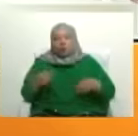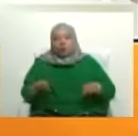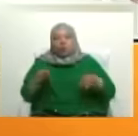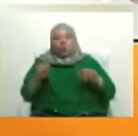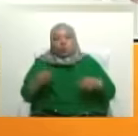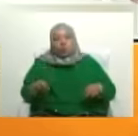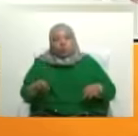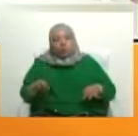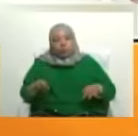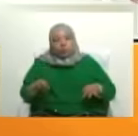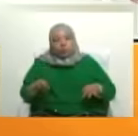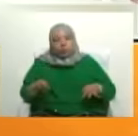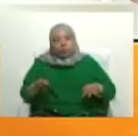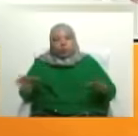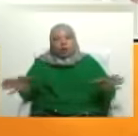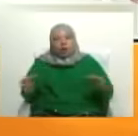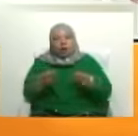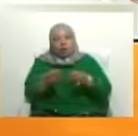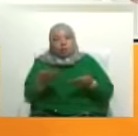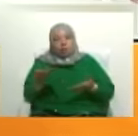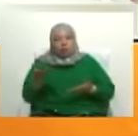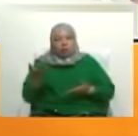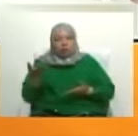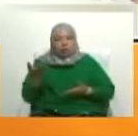ir disfrazados a las reuniones?